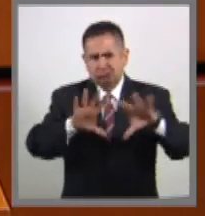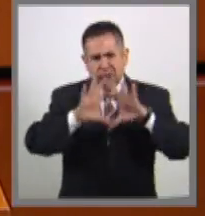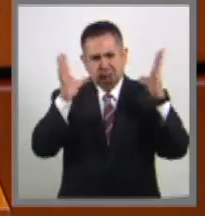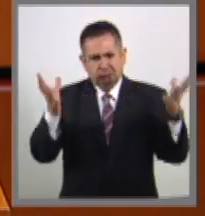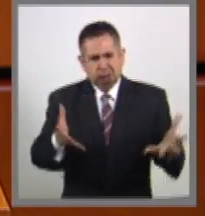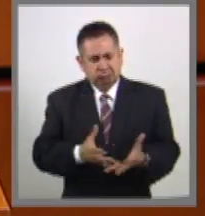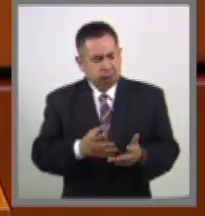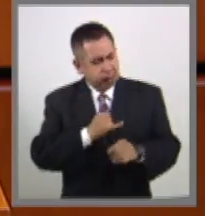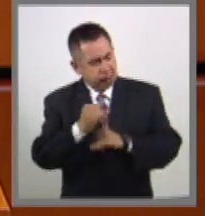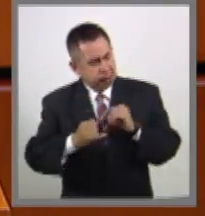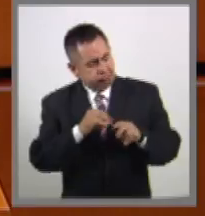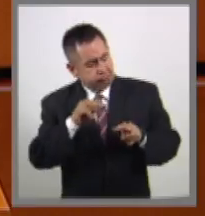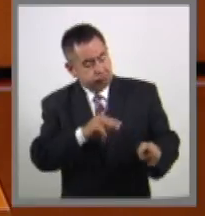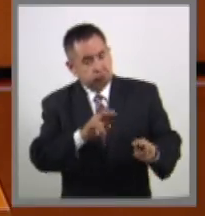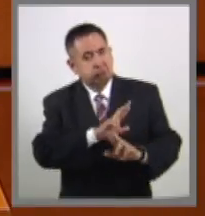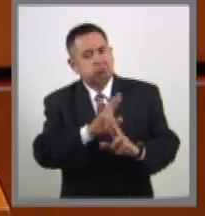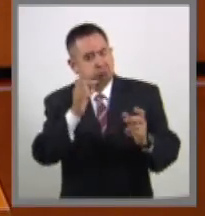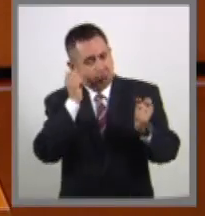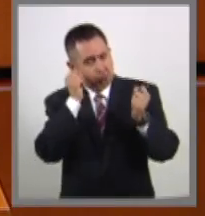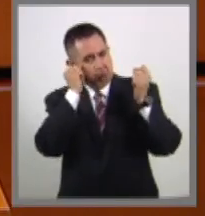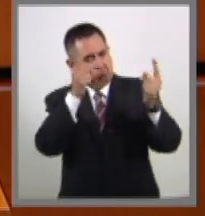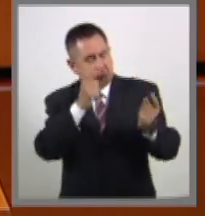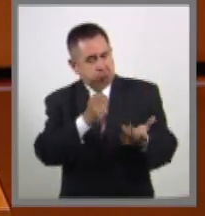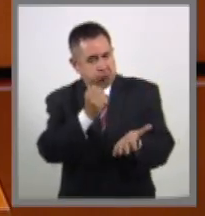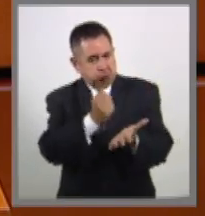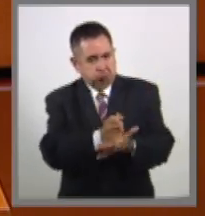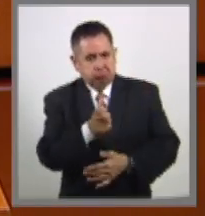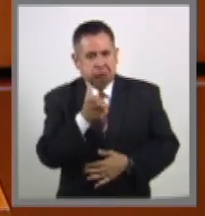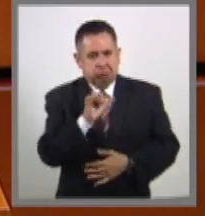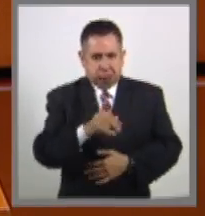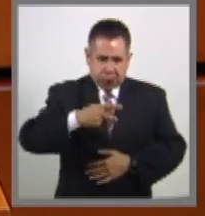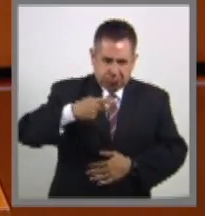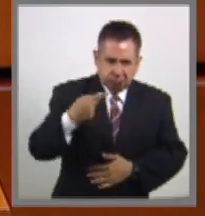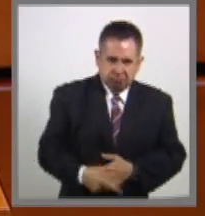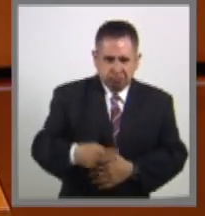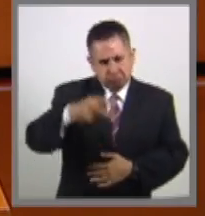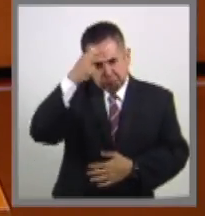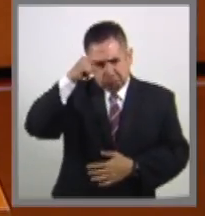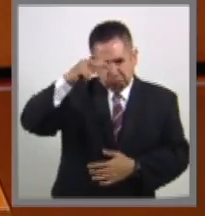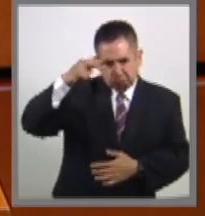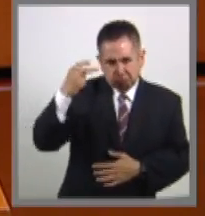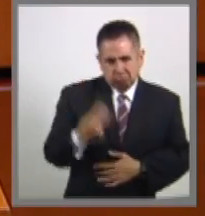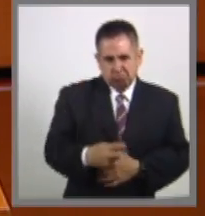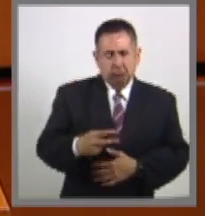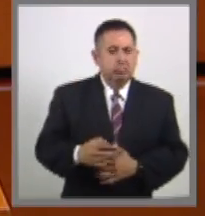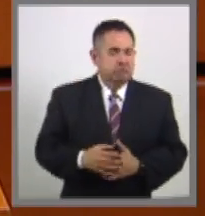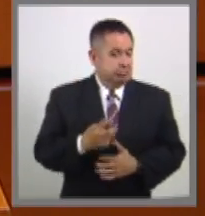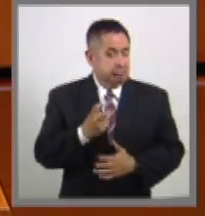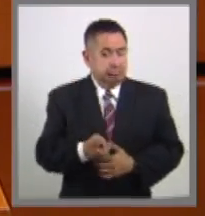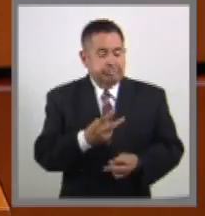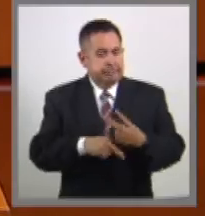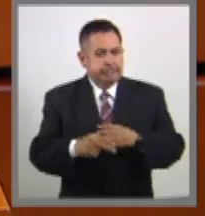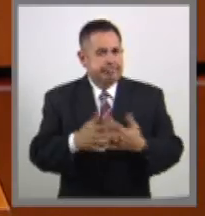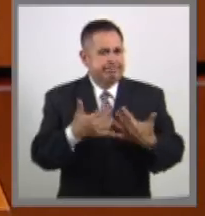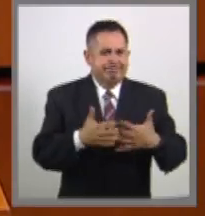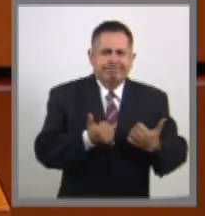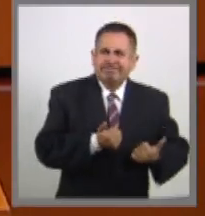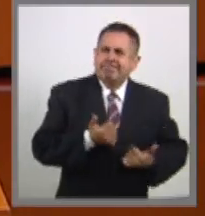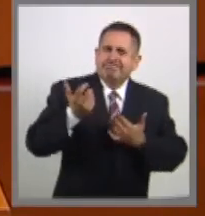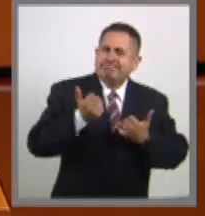e internacional y símbolo que nos identifica como mexicanos es una industria exportadora